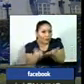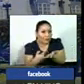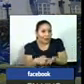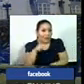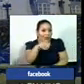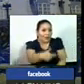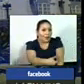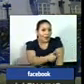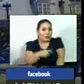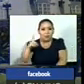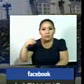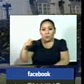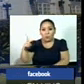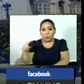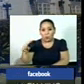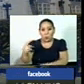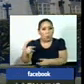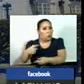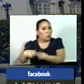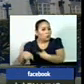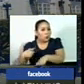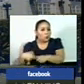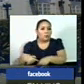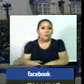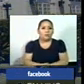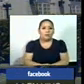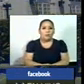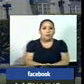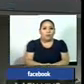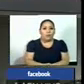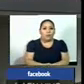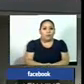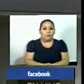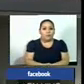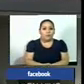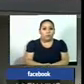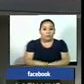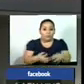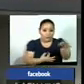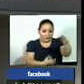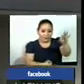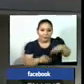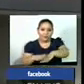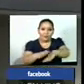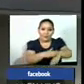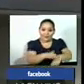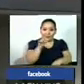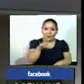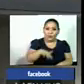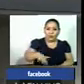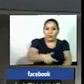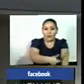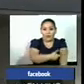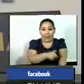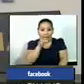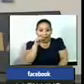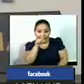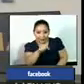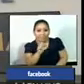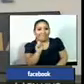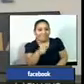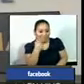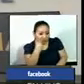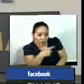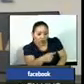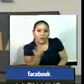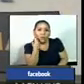Rafael, pero la mayoría no asistió. La convocatoria a este centro médico donde se atiende a pacientes